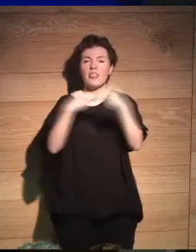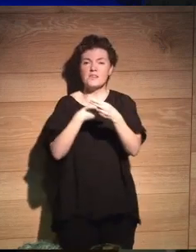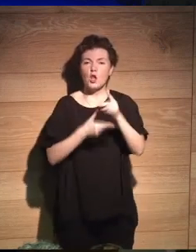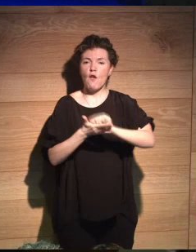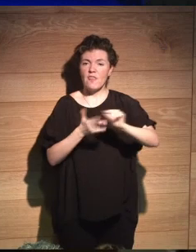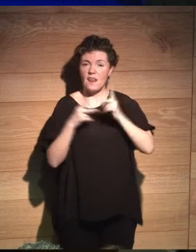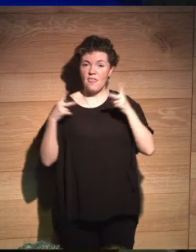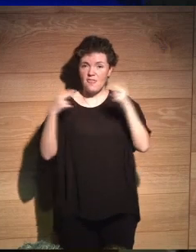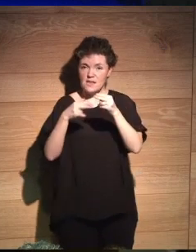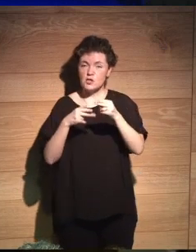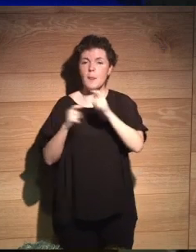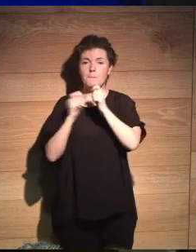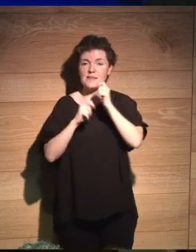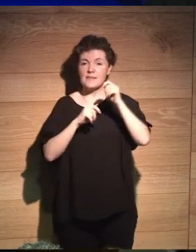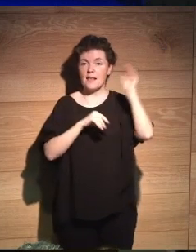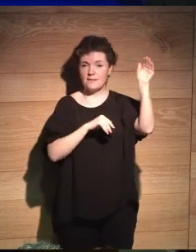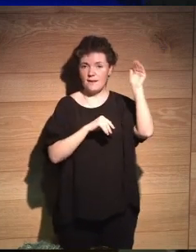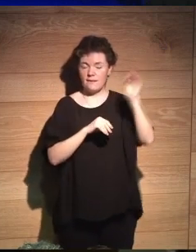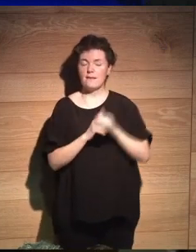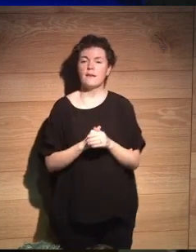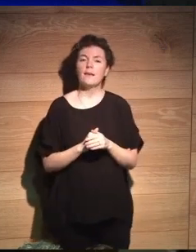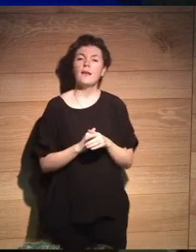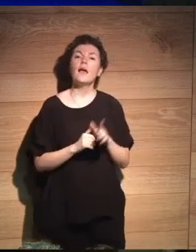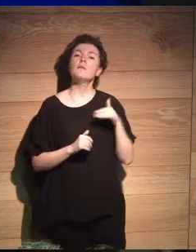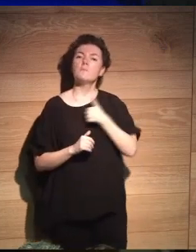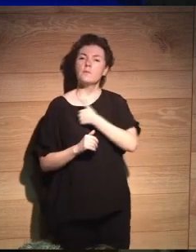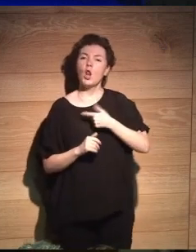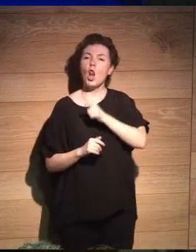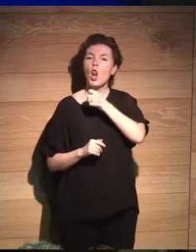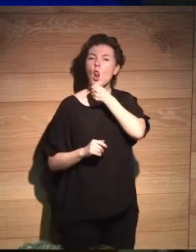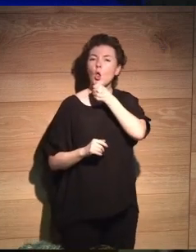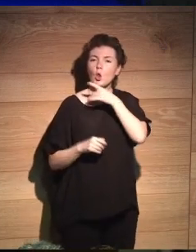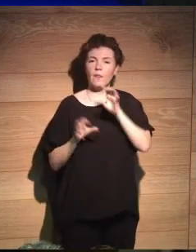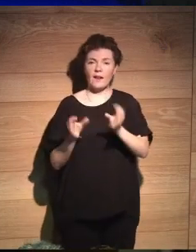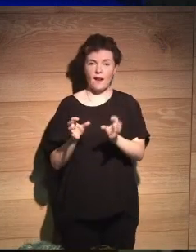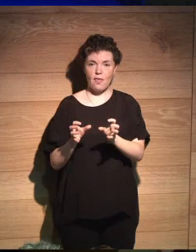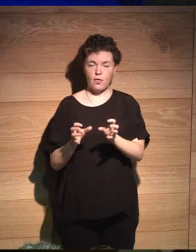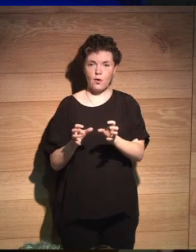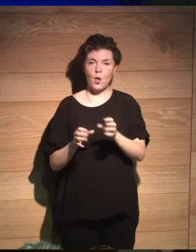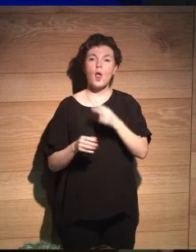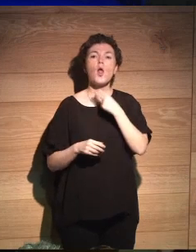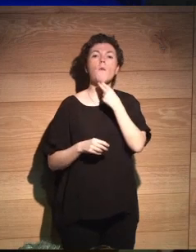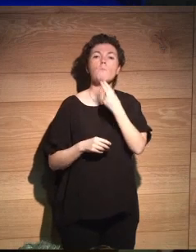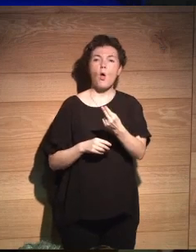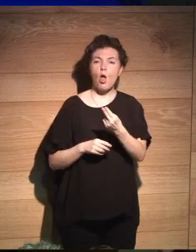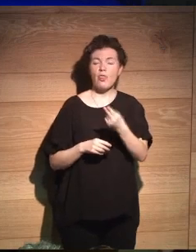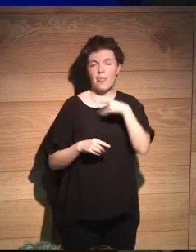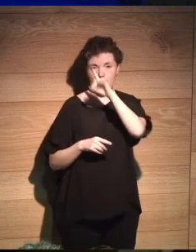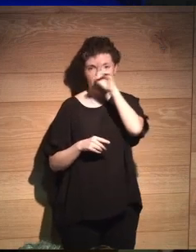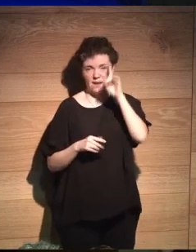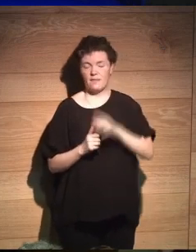de censura de prensa extranjera y como locutor de radio como la voz incógnita de